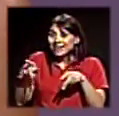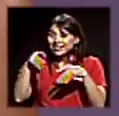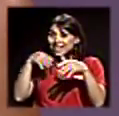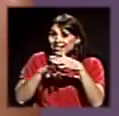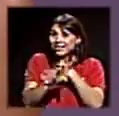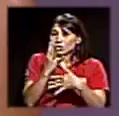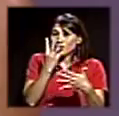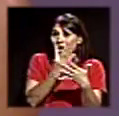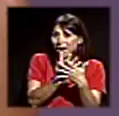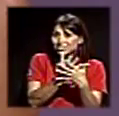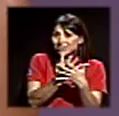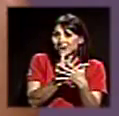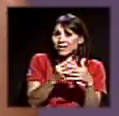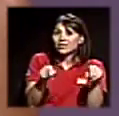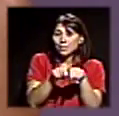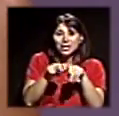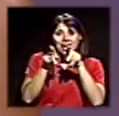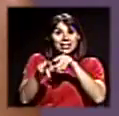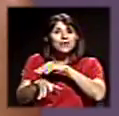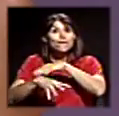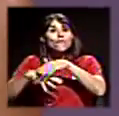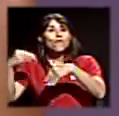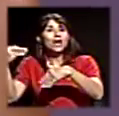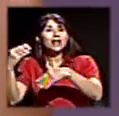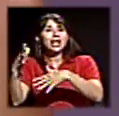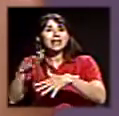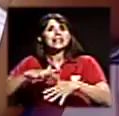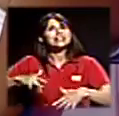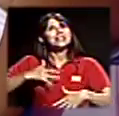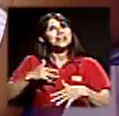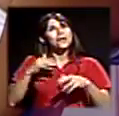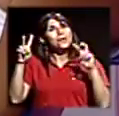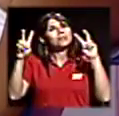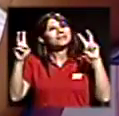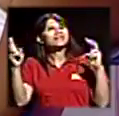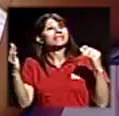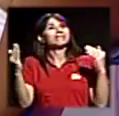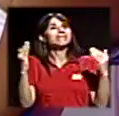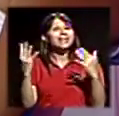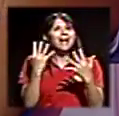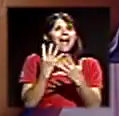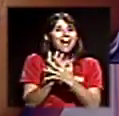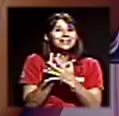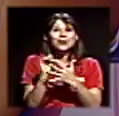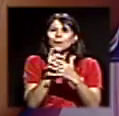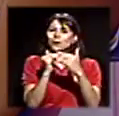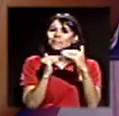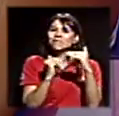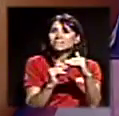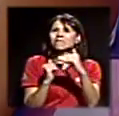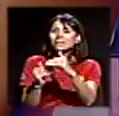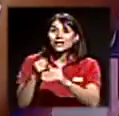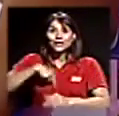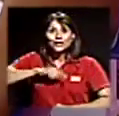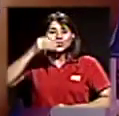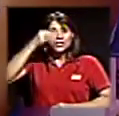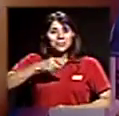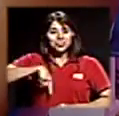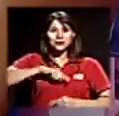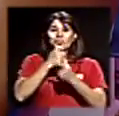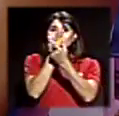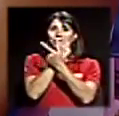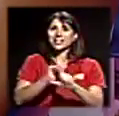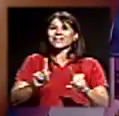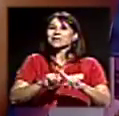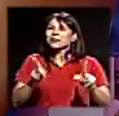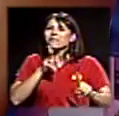de la cárcel, para la gente que está afuera y que vive tantas formas de cárcel, ¿verdad? Porque nos creemos libres y realmente el